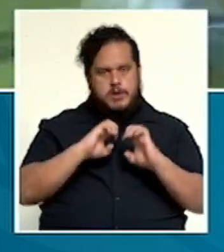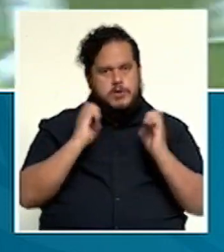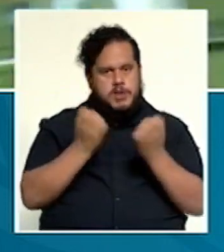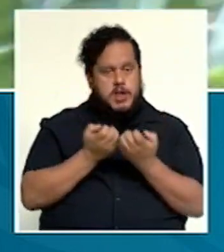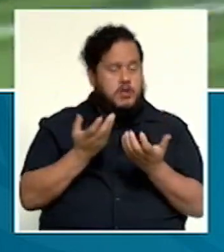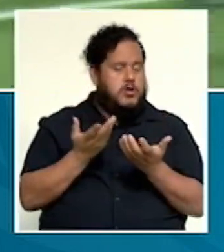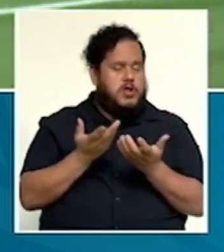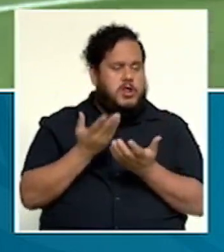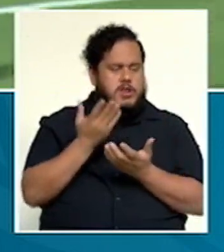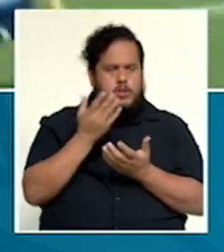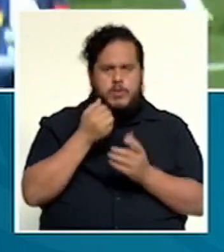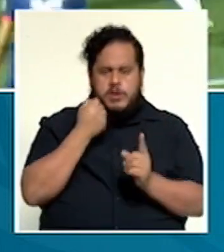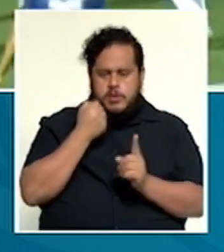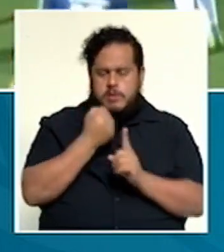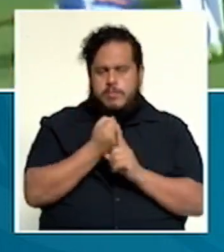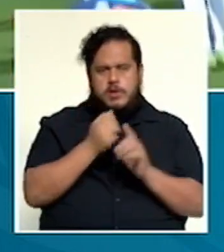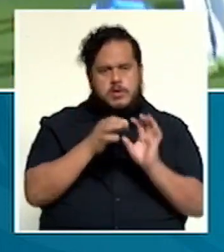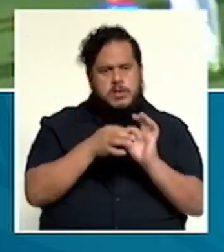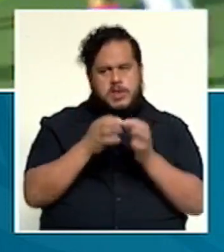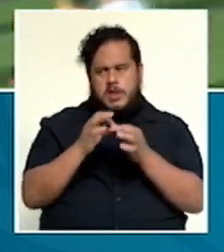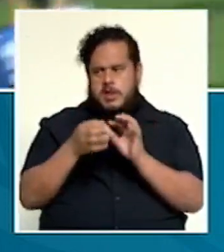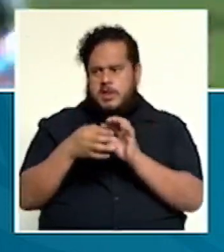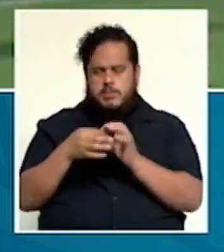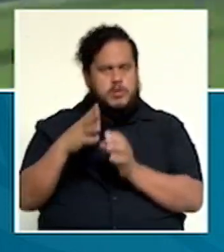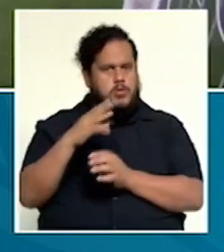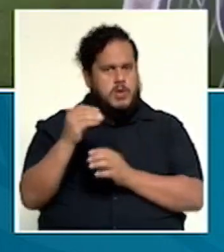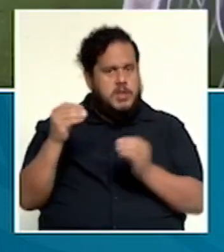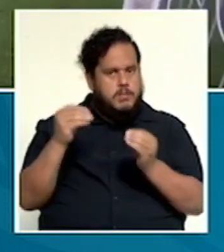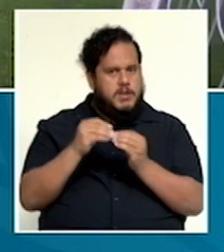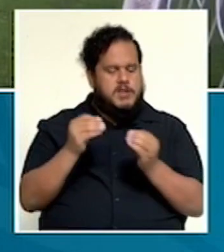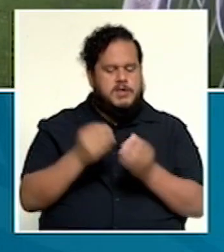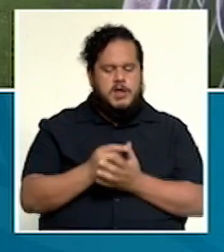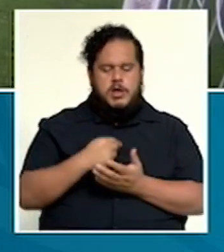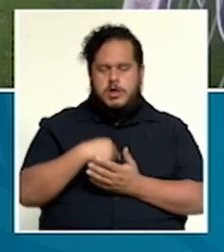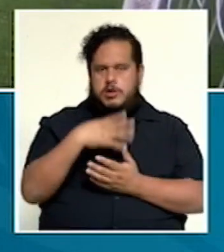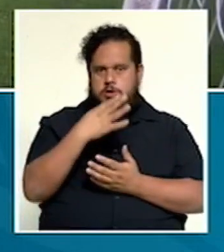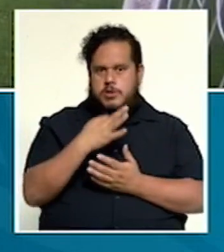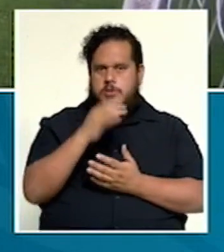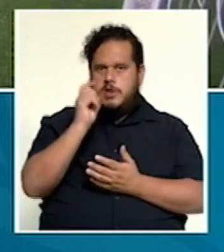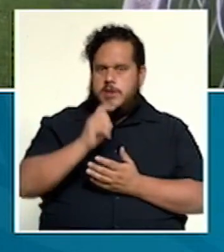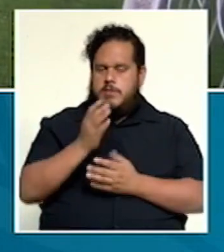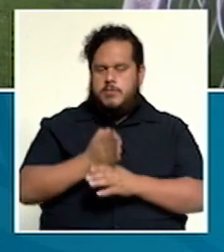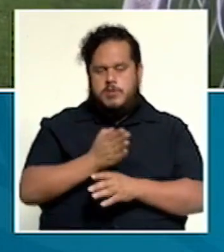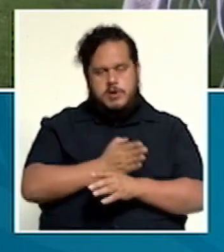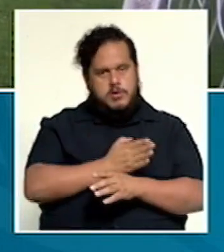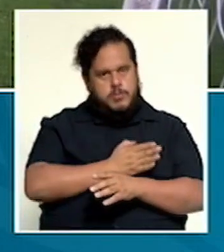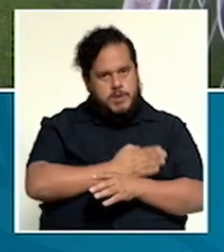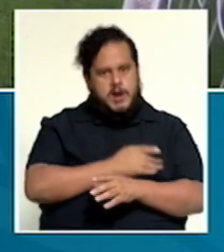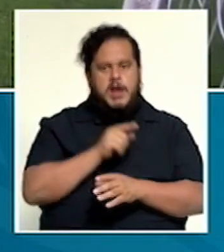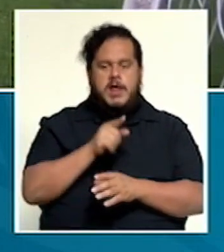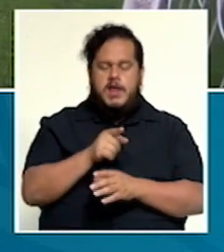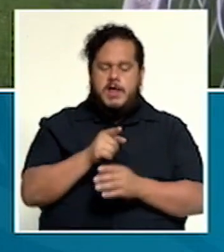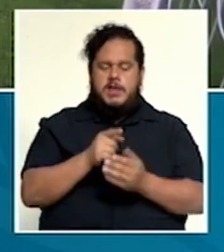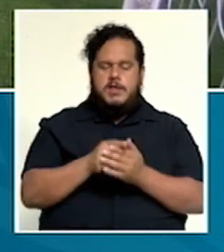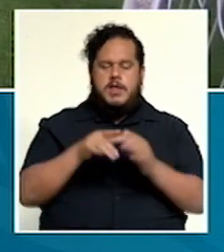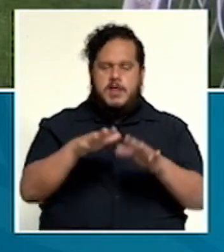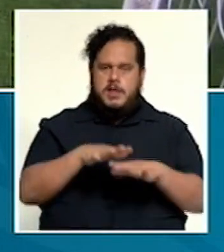en los impactos de encadenamiento y demás. Yo creo que hay que recuperar ese terreno